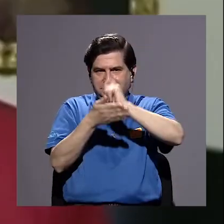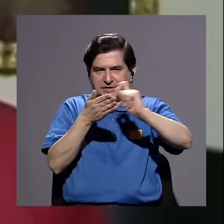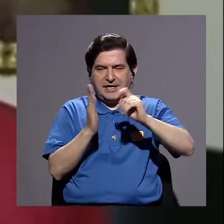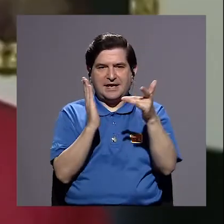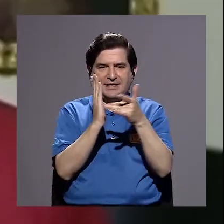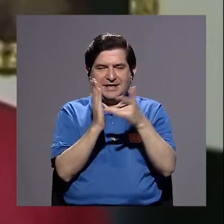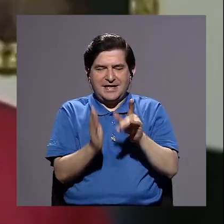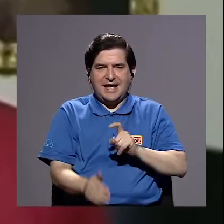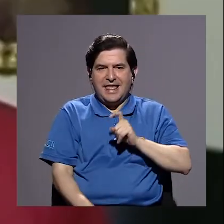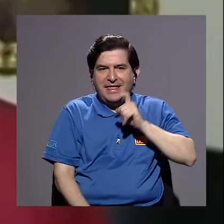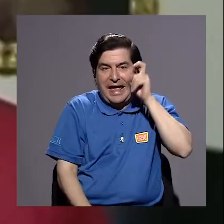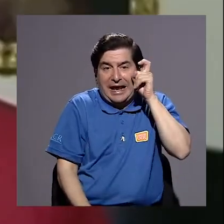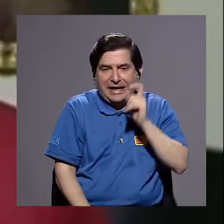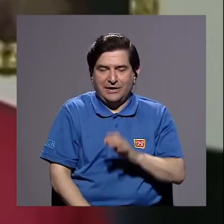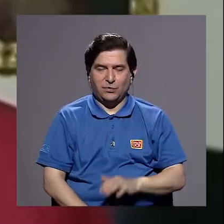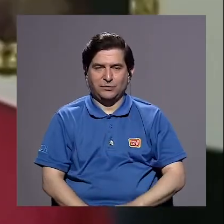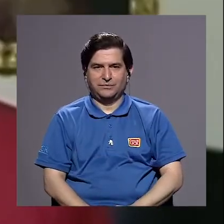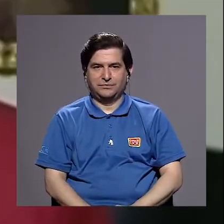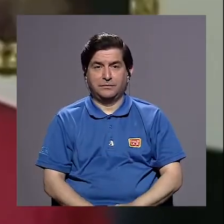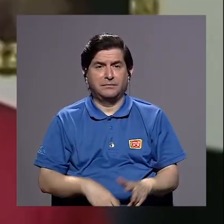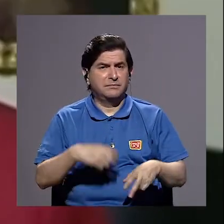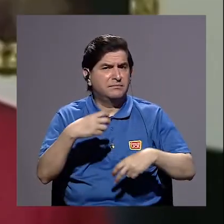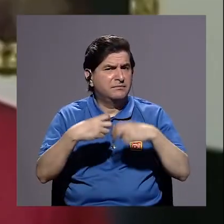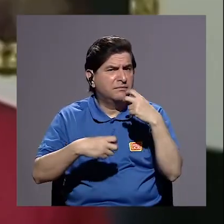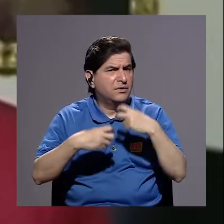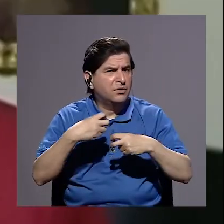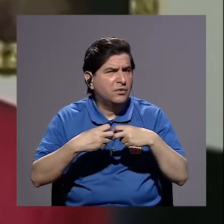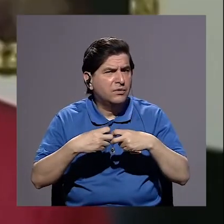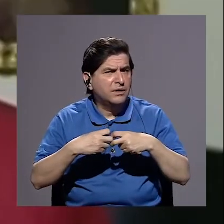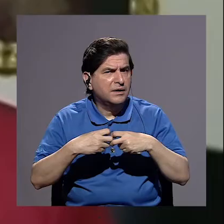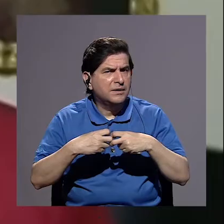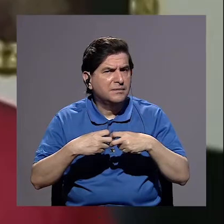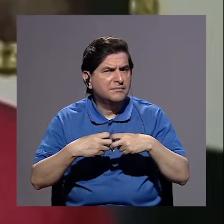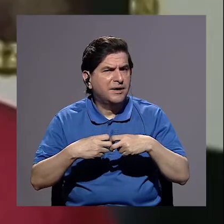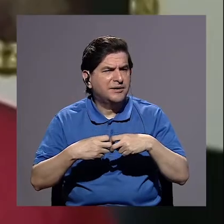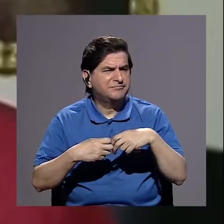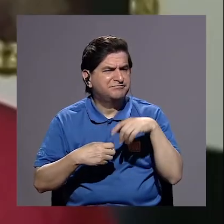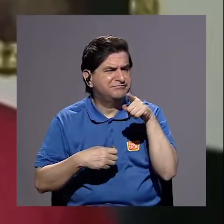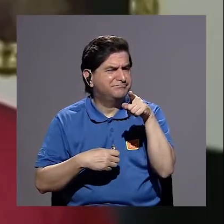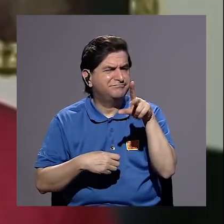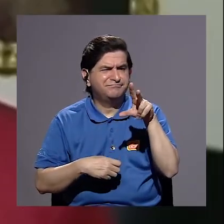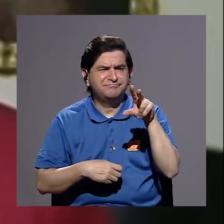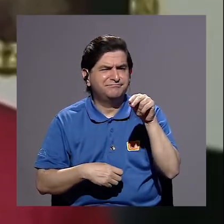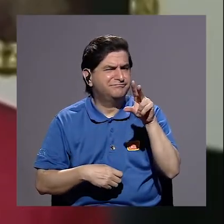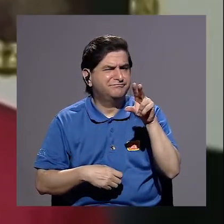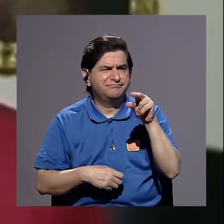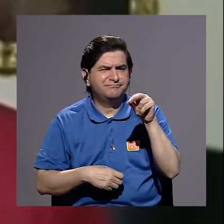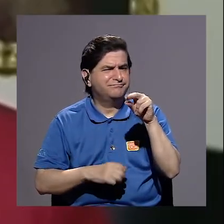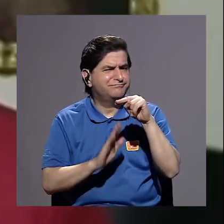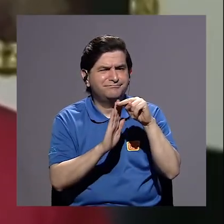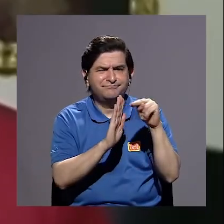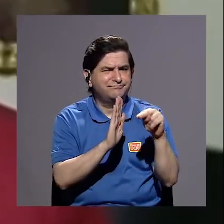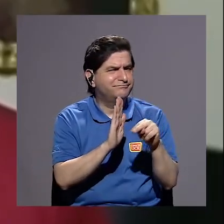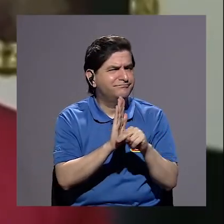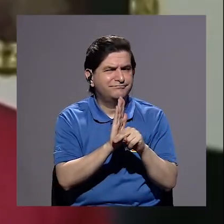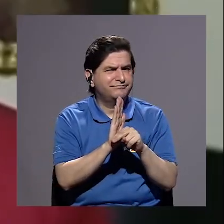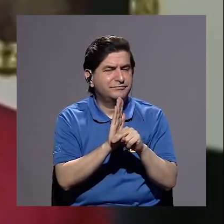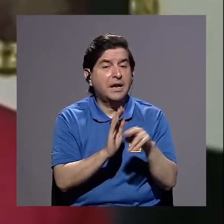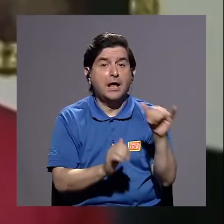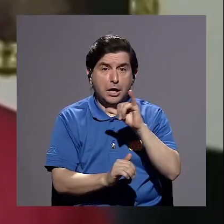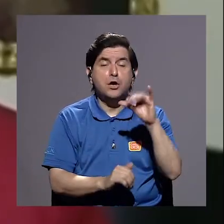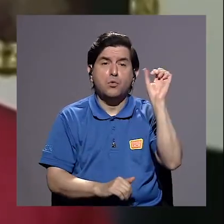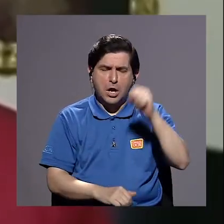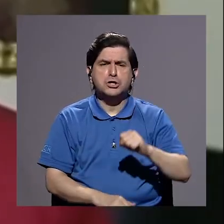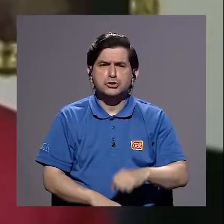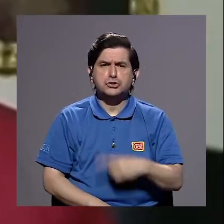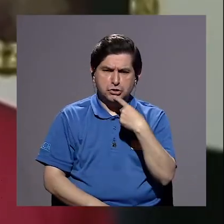Secretaría Técnica de Género, etcétera. El problema no está tanto en las normas, donde